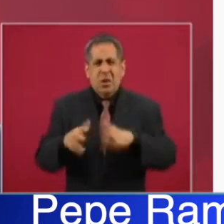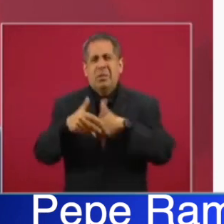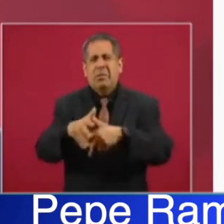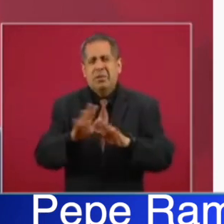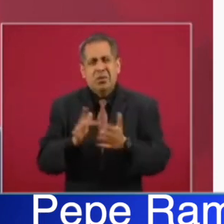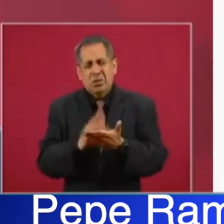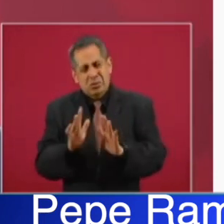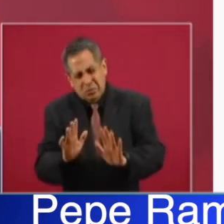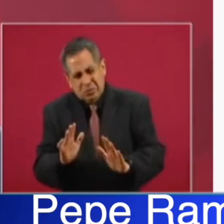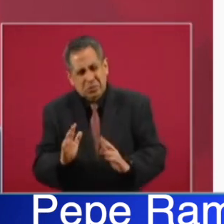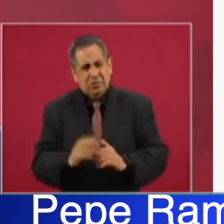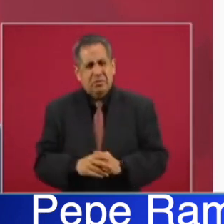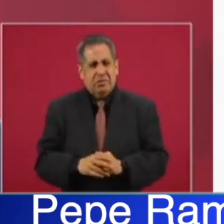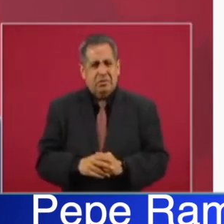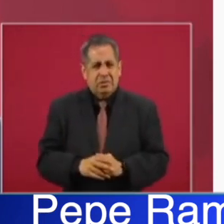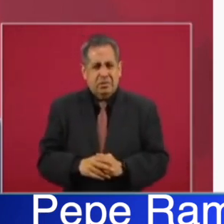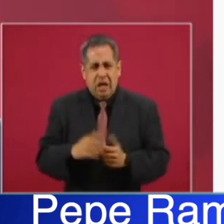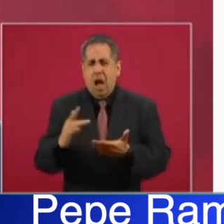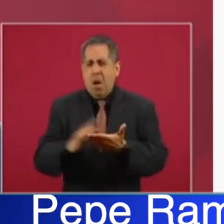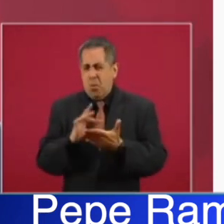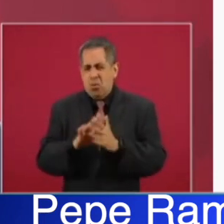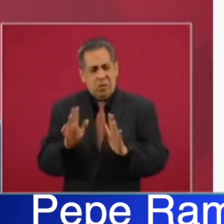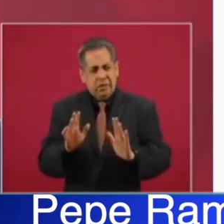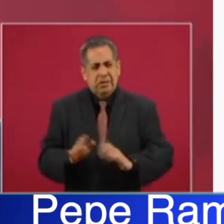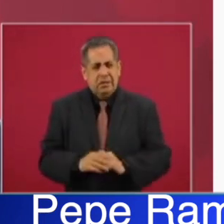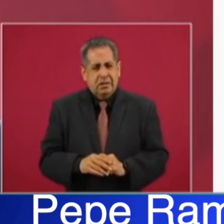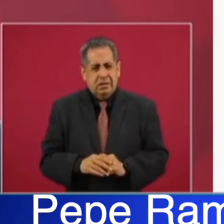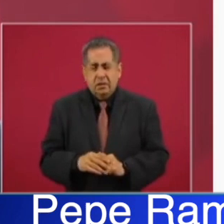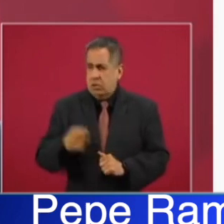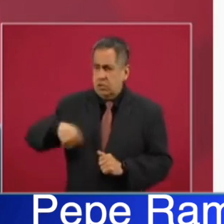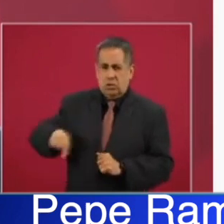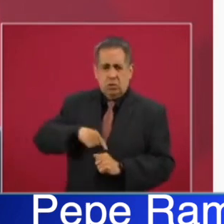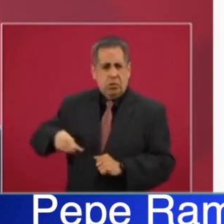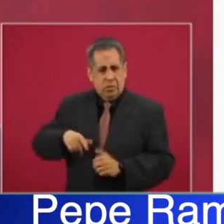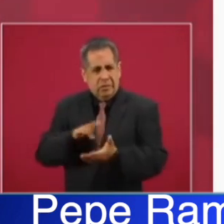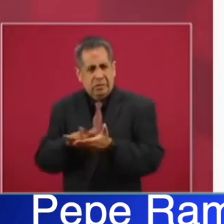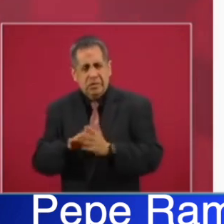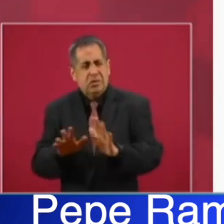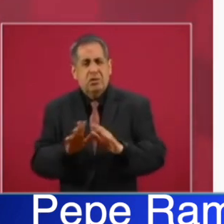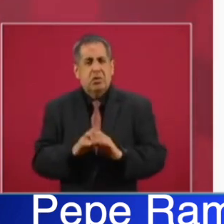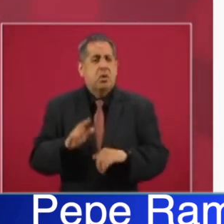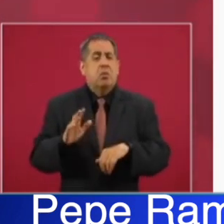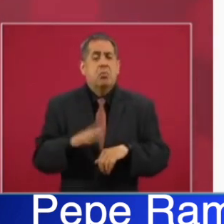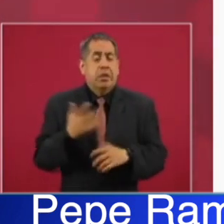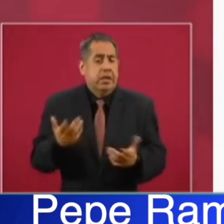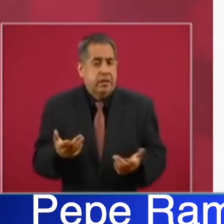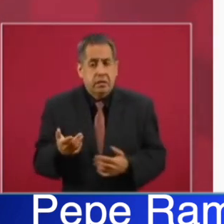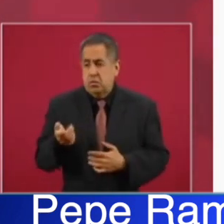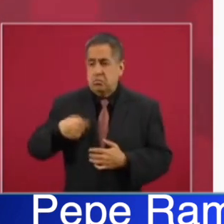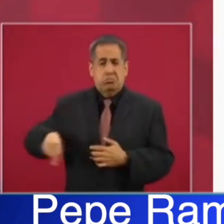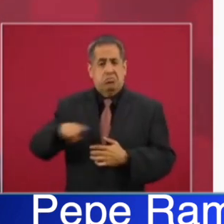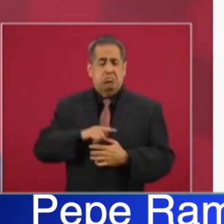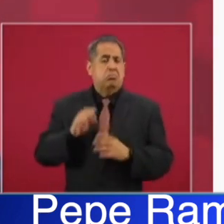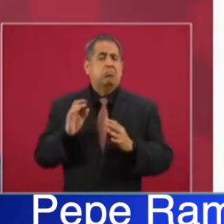manifiesten en apoyo de nuestro gobierno, porque estamos